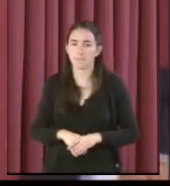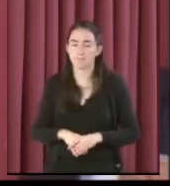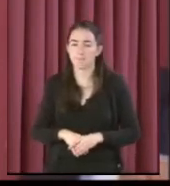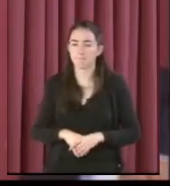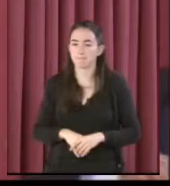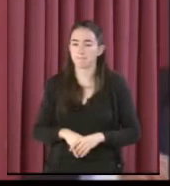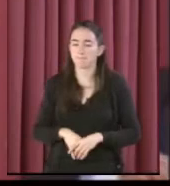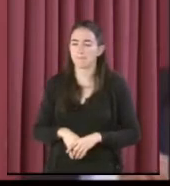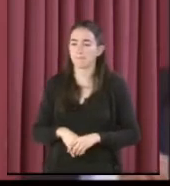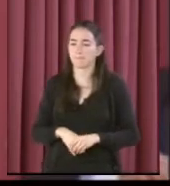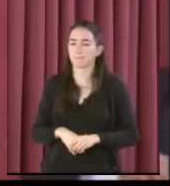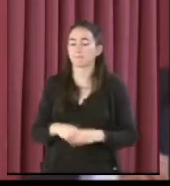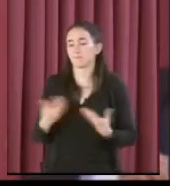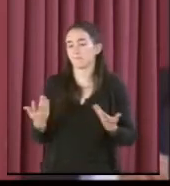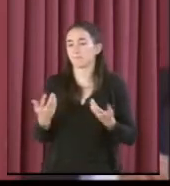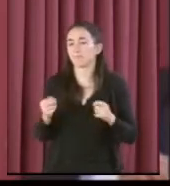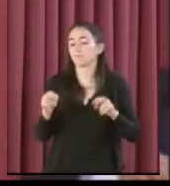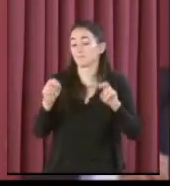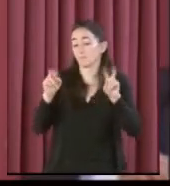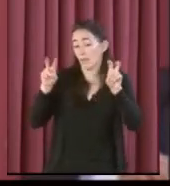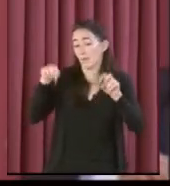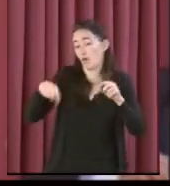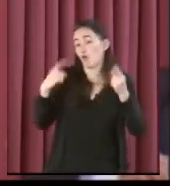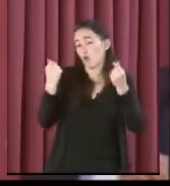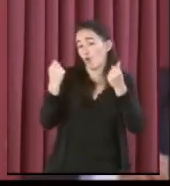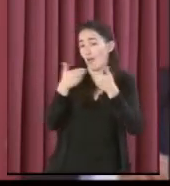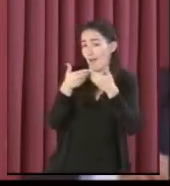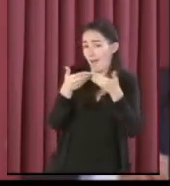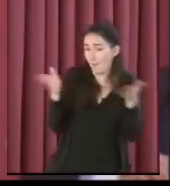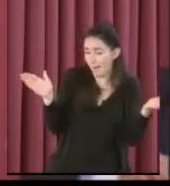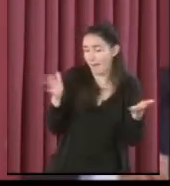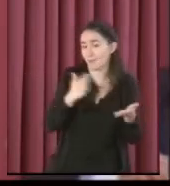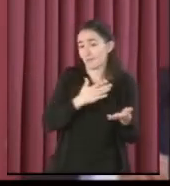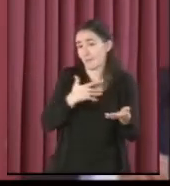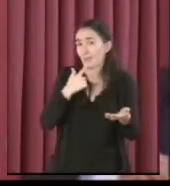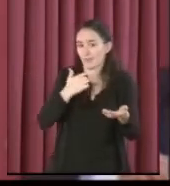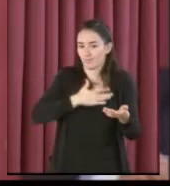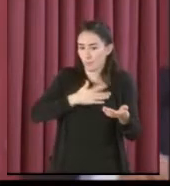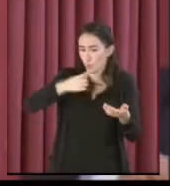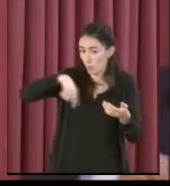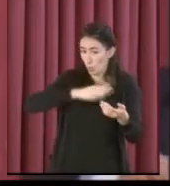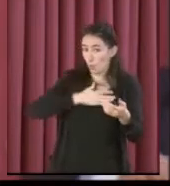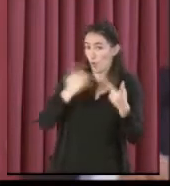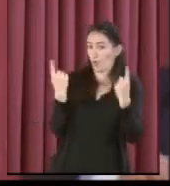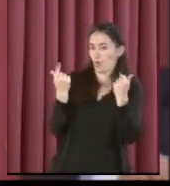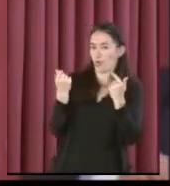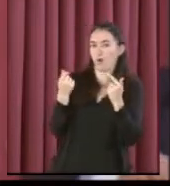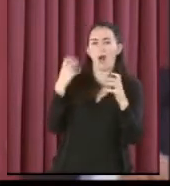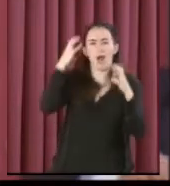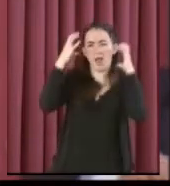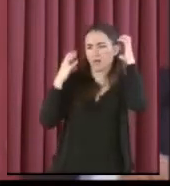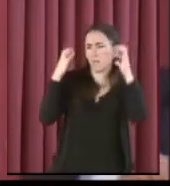Hablamos, como les decía, de un Logroño amable, un Logroño, nuestro Logroño, en el que los animales tienen una